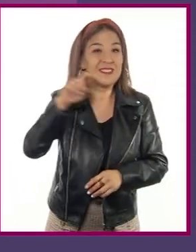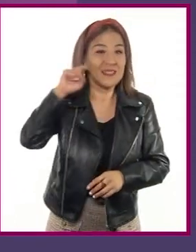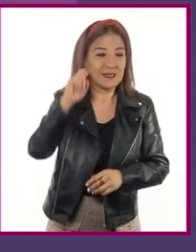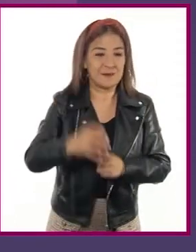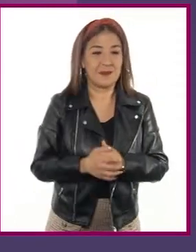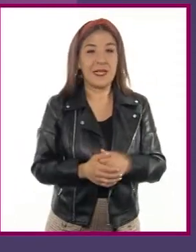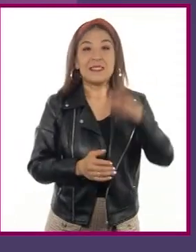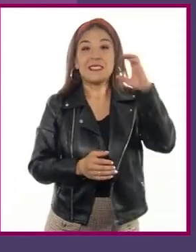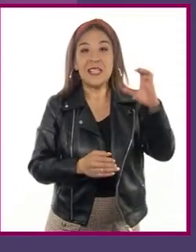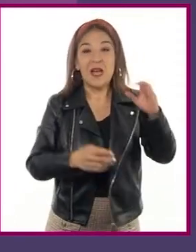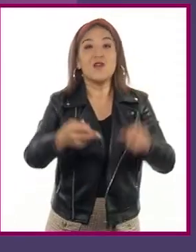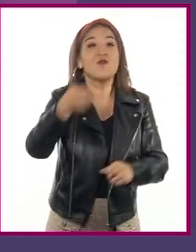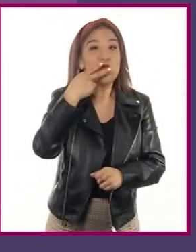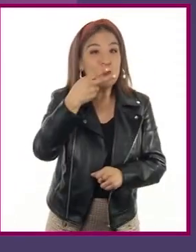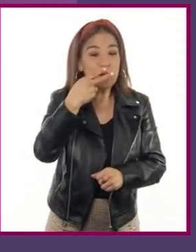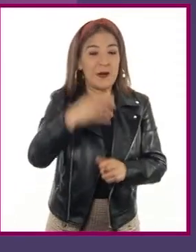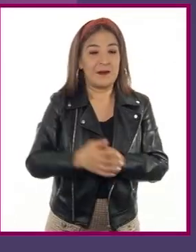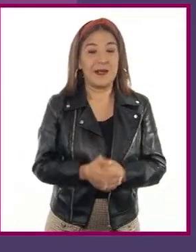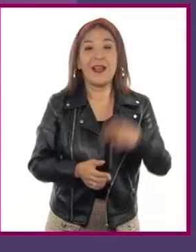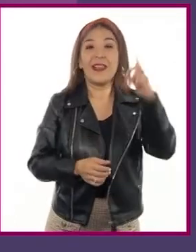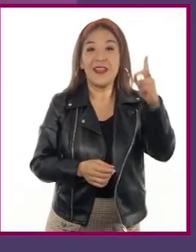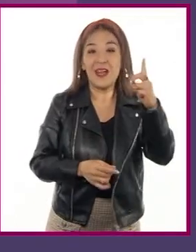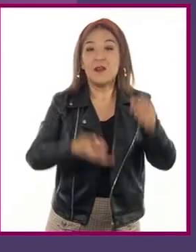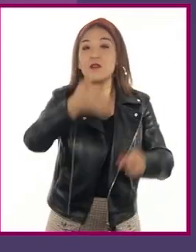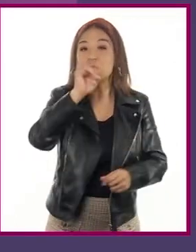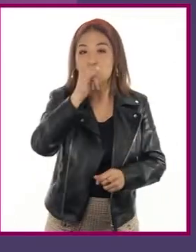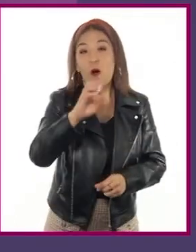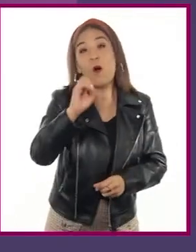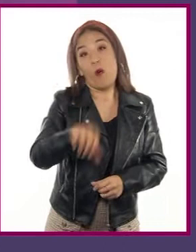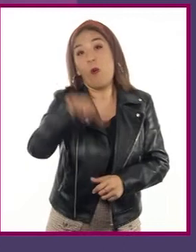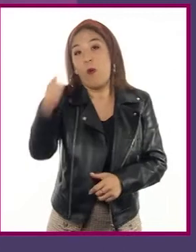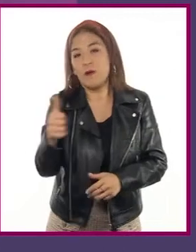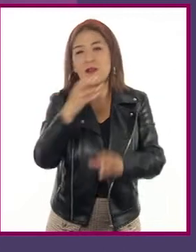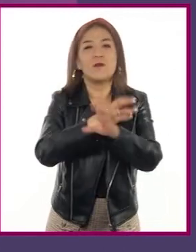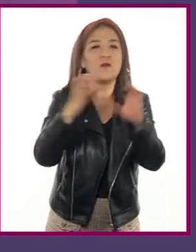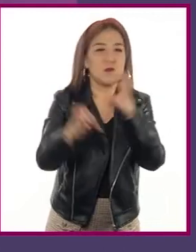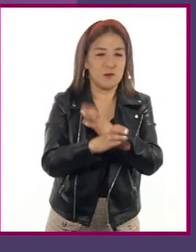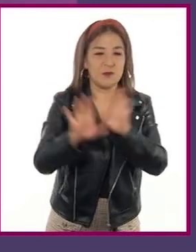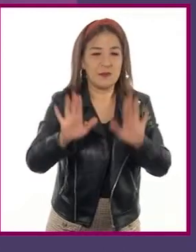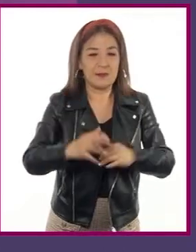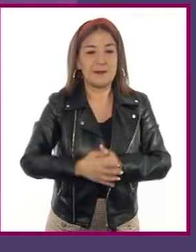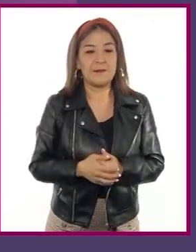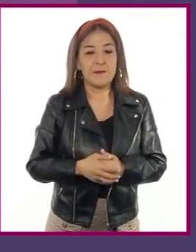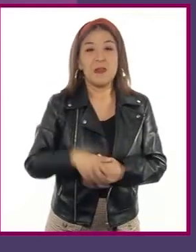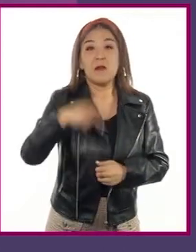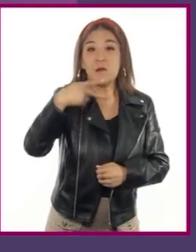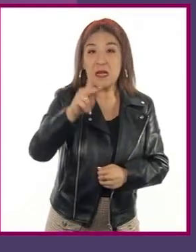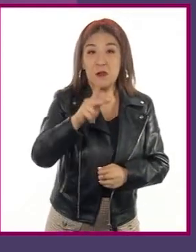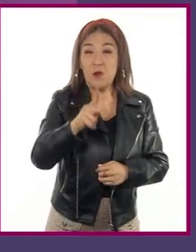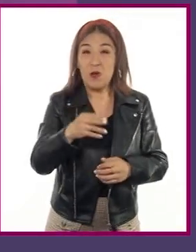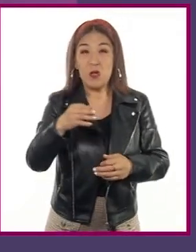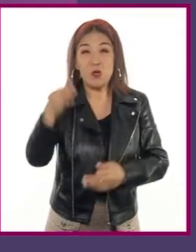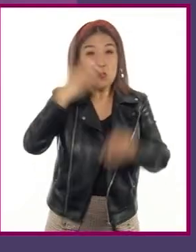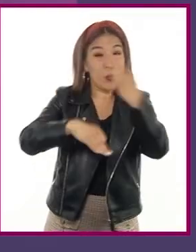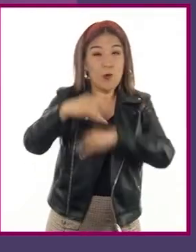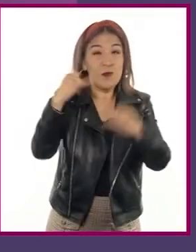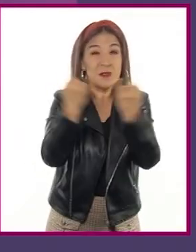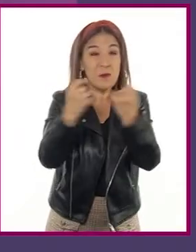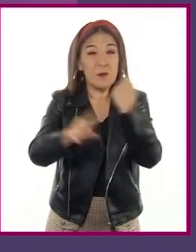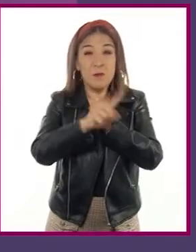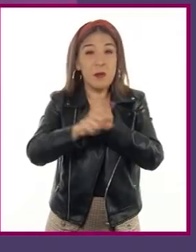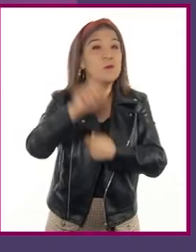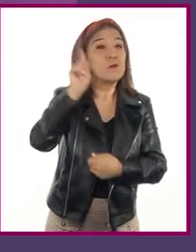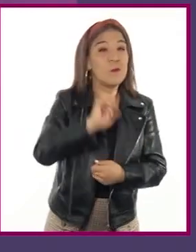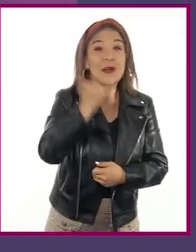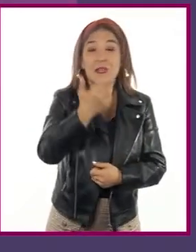Tabaquismo. D. Alcoholismo y otras más. Pero, ¿afectan por igual a mujeres y